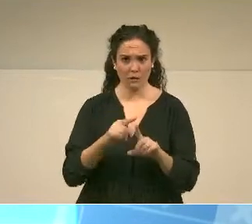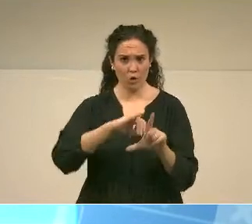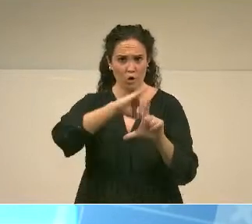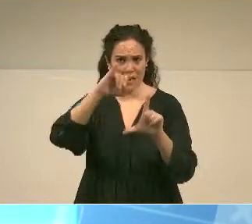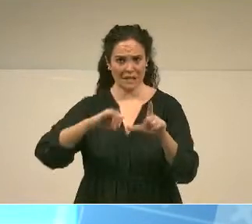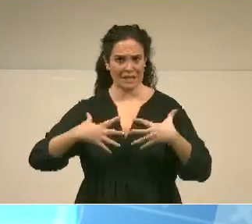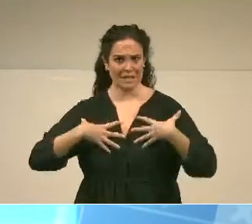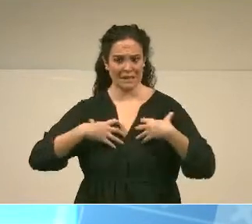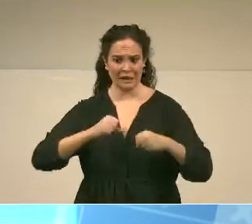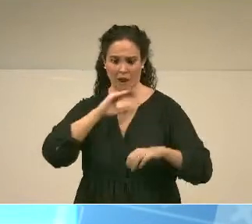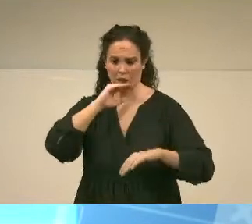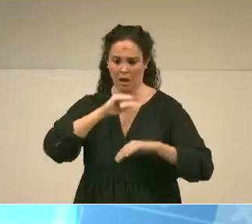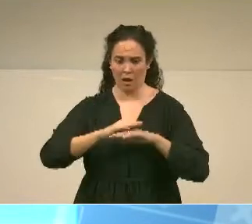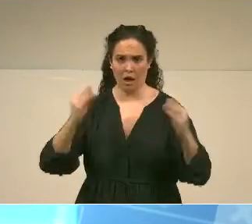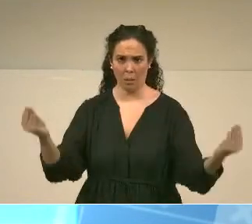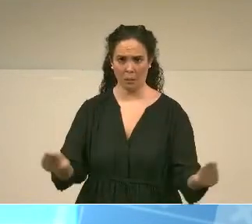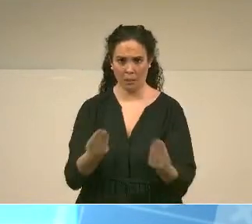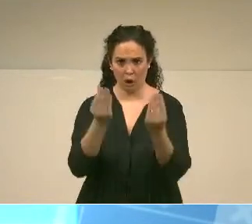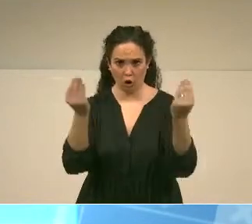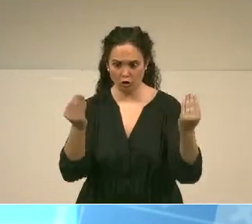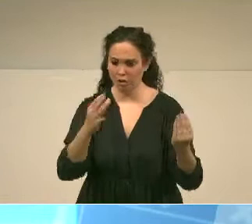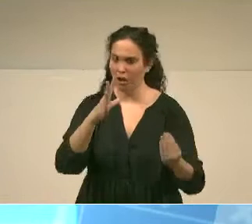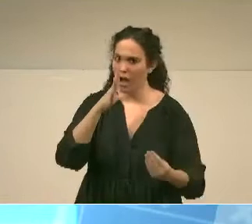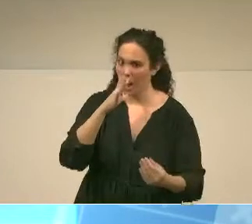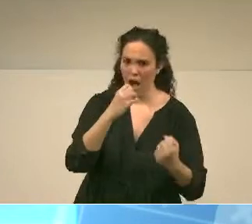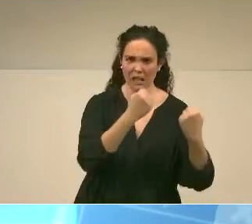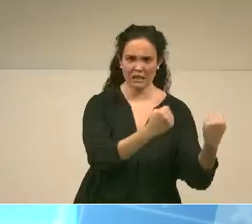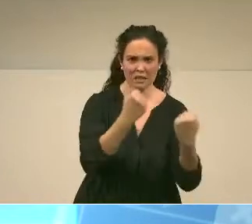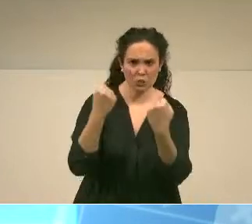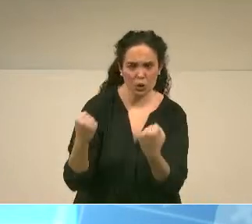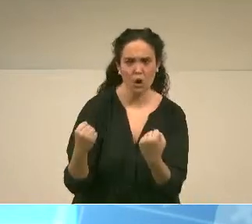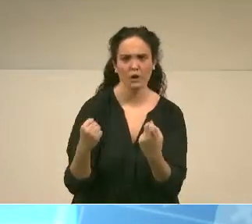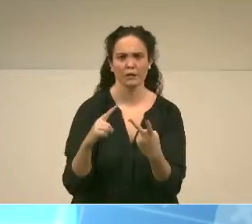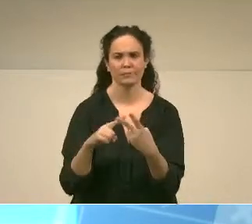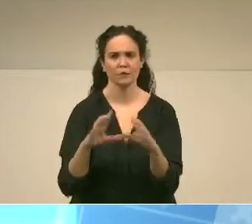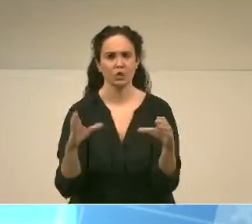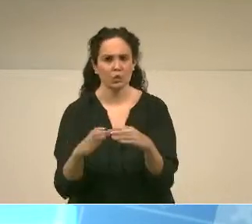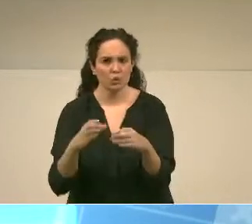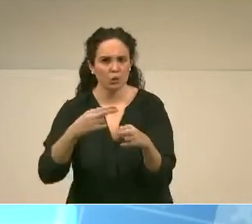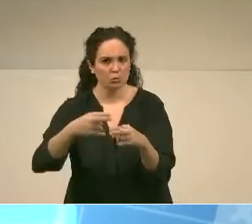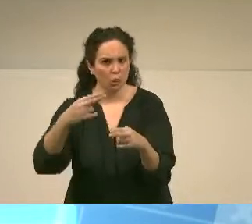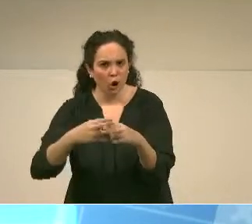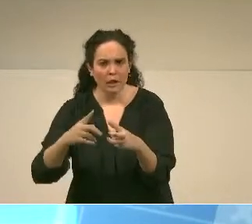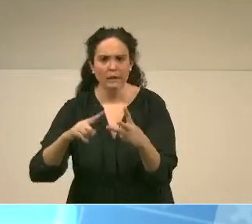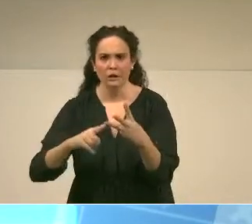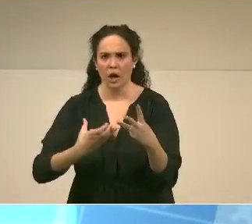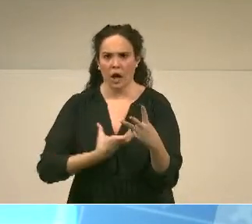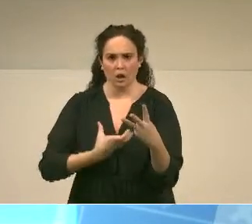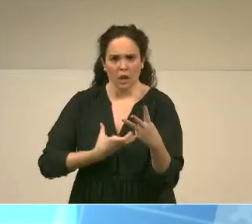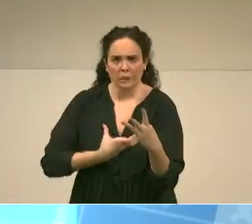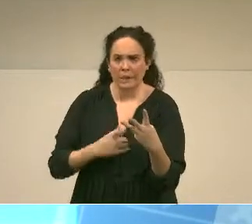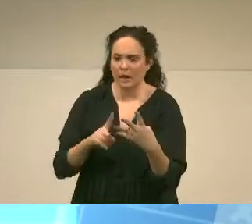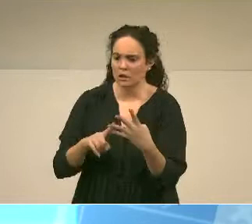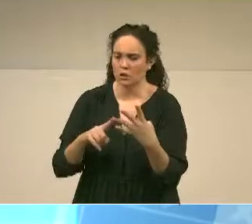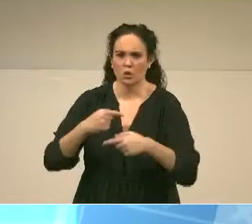momento de responsabilidad, un momento en el que tanto instituciones como partidos políticos, como ayuntamientos,